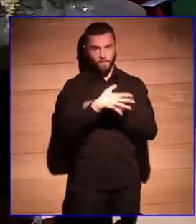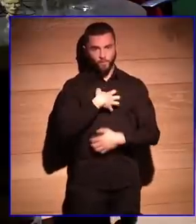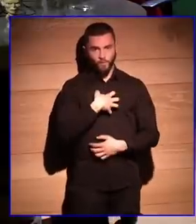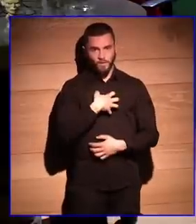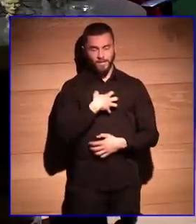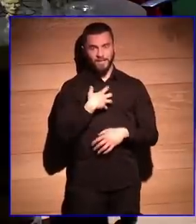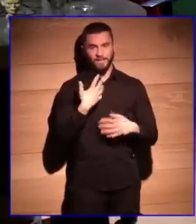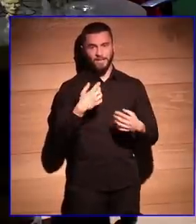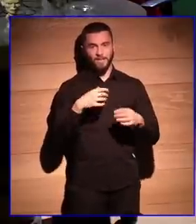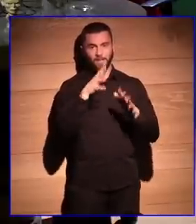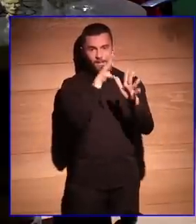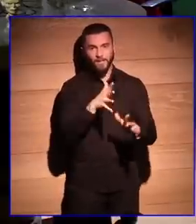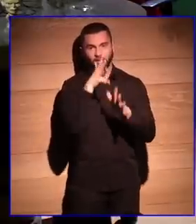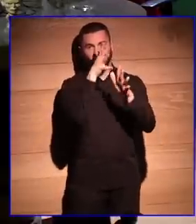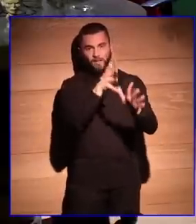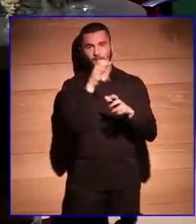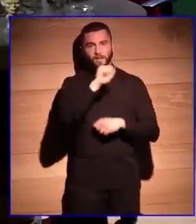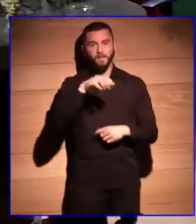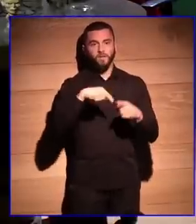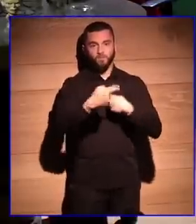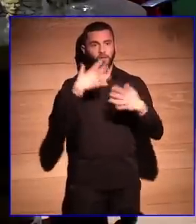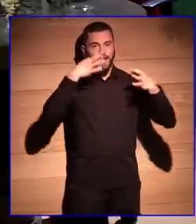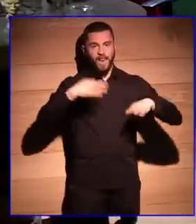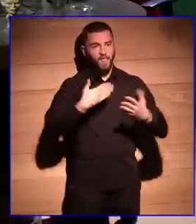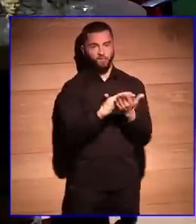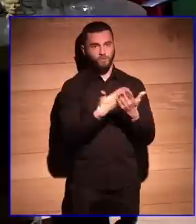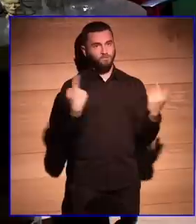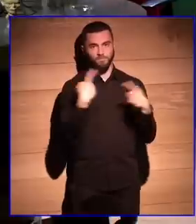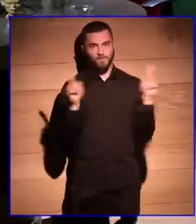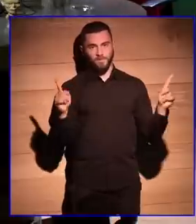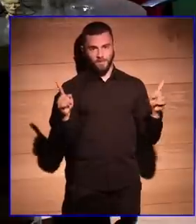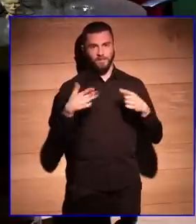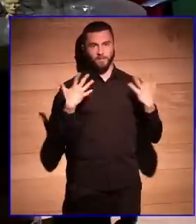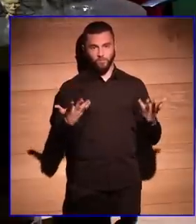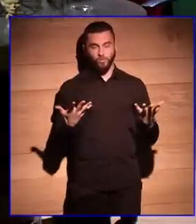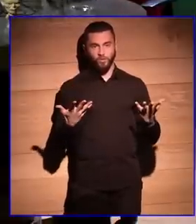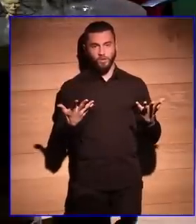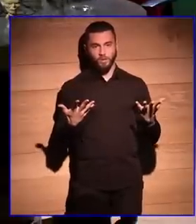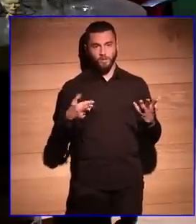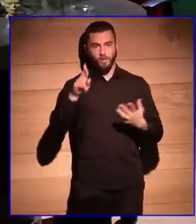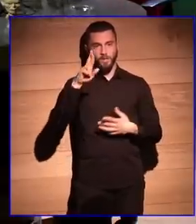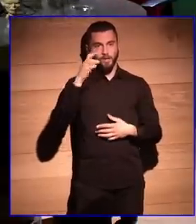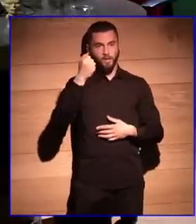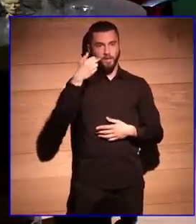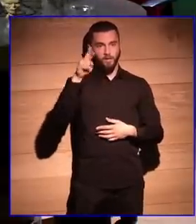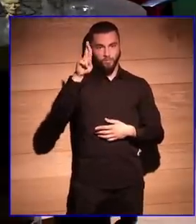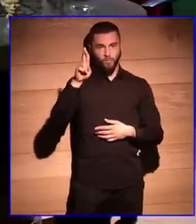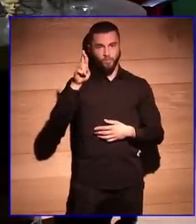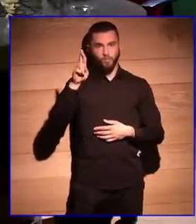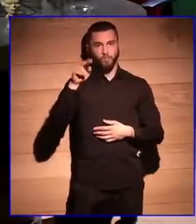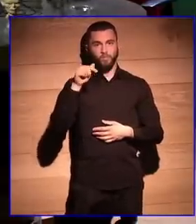y cómo décadas después la realidad no está demostrando eso. Y de alguna manera, en este Rabur, hace